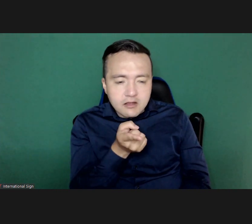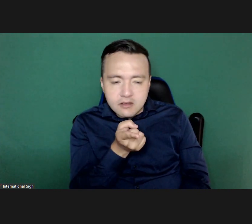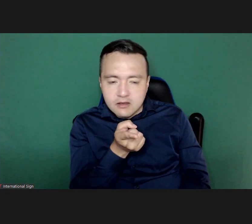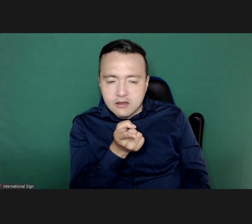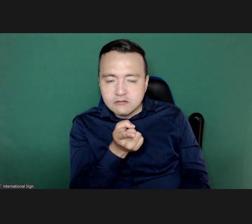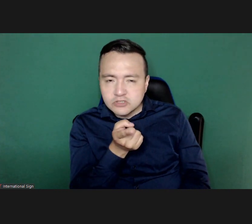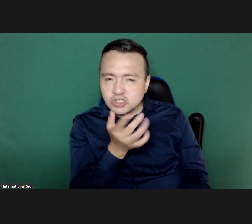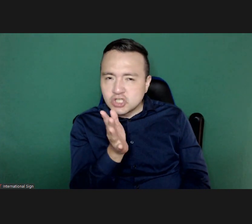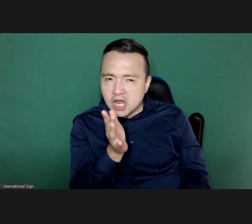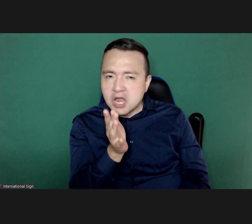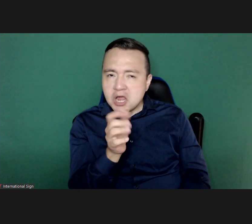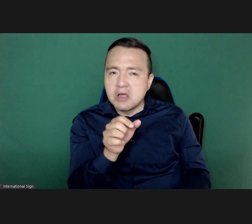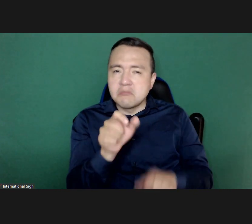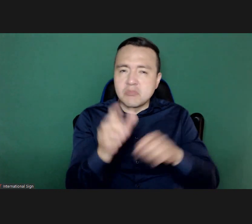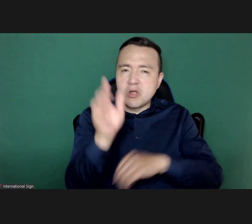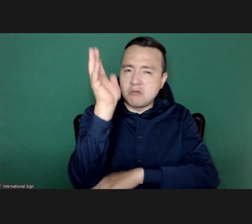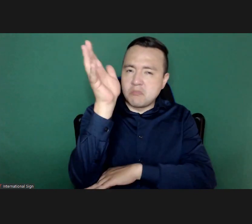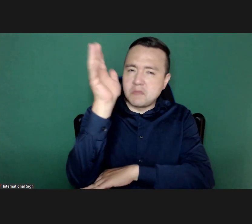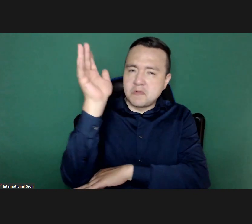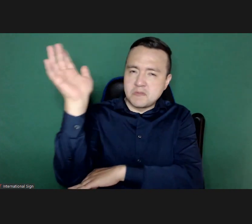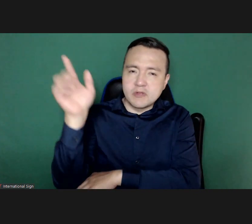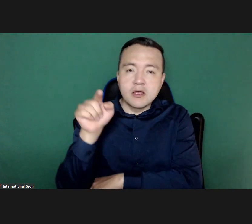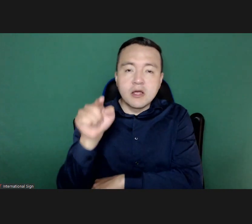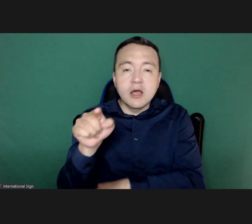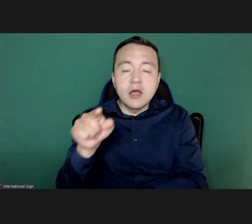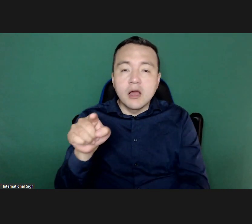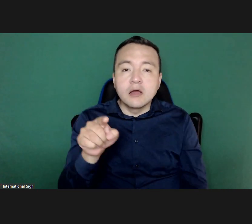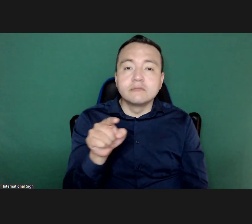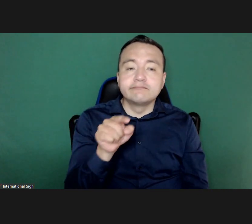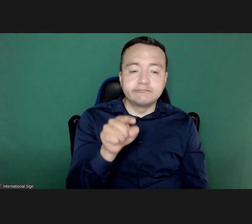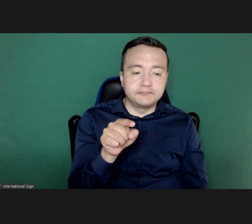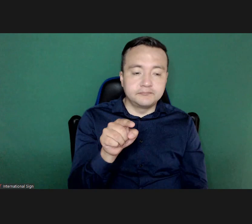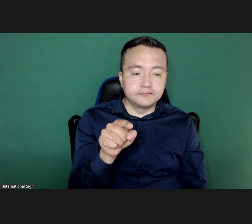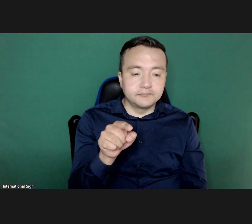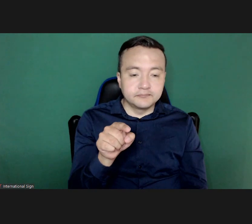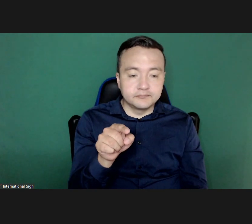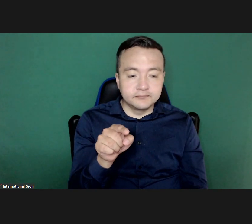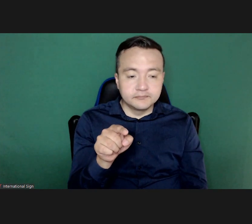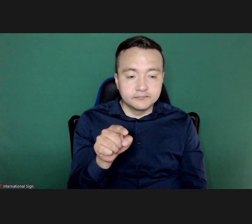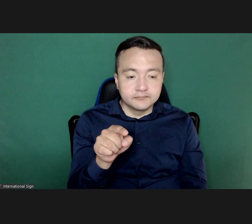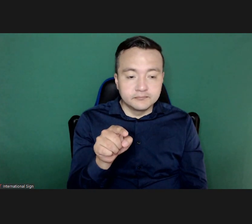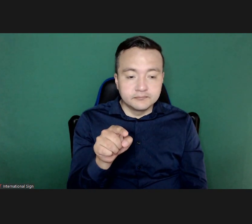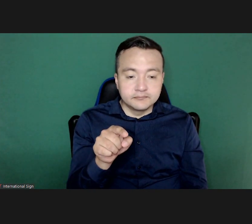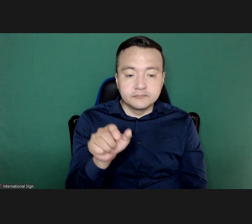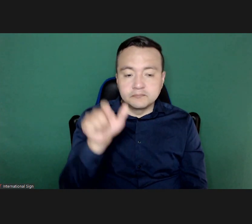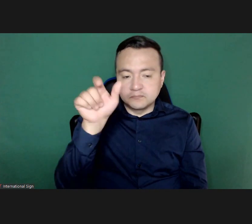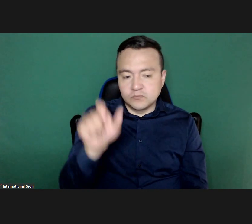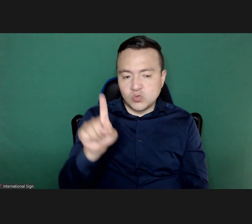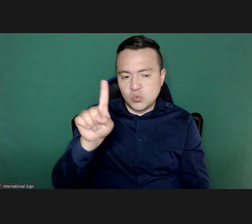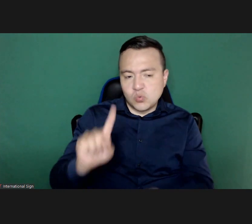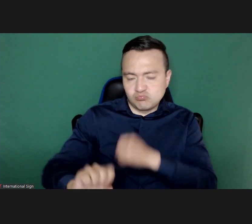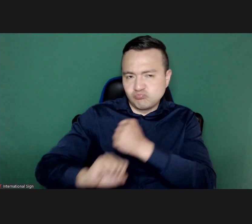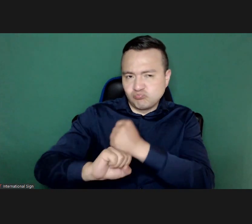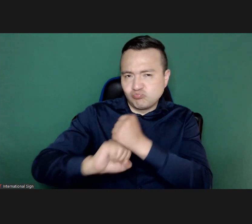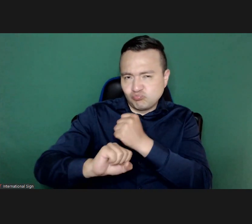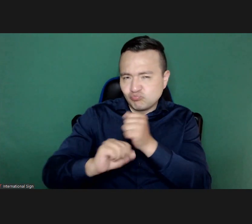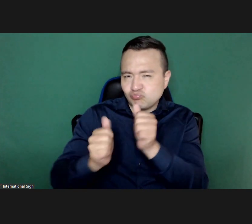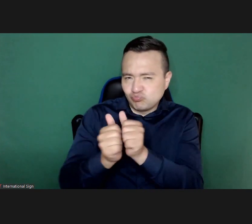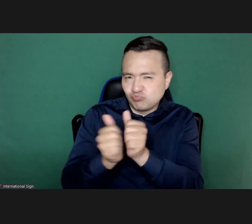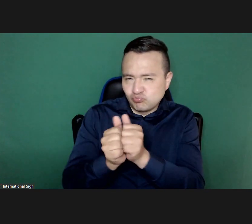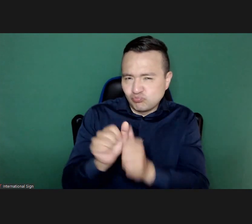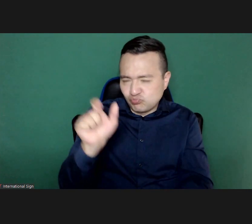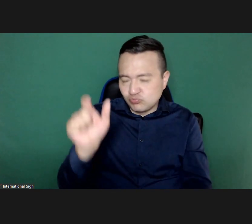diferentes presentaciones. Y esto viene el doctor Mark Orell, que colabora con nosotros y pregunta, ¿qué se recomienda en términos del